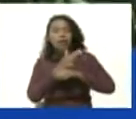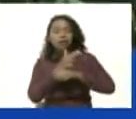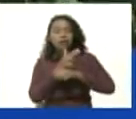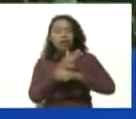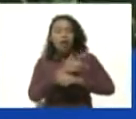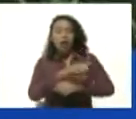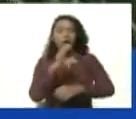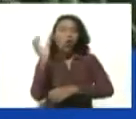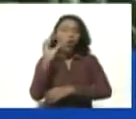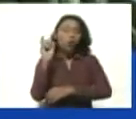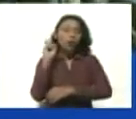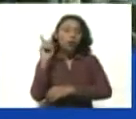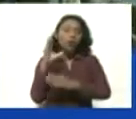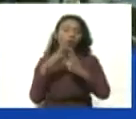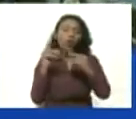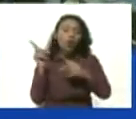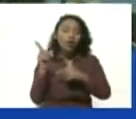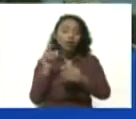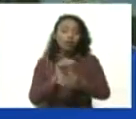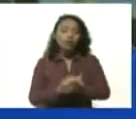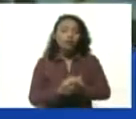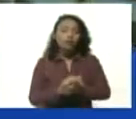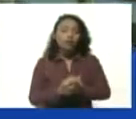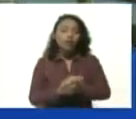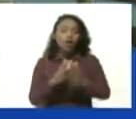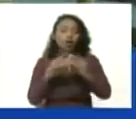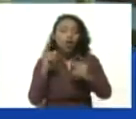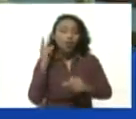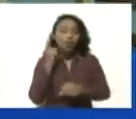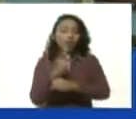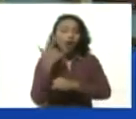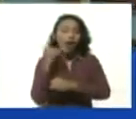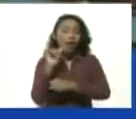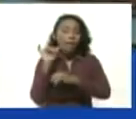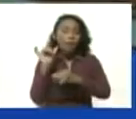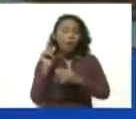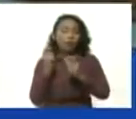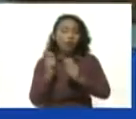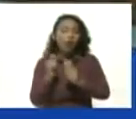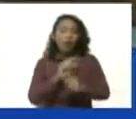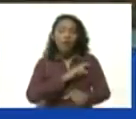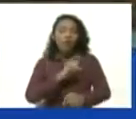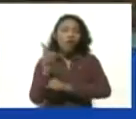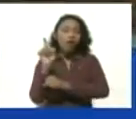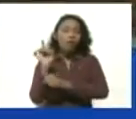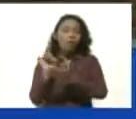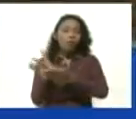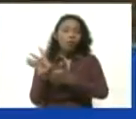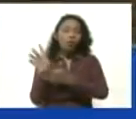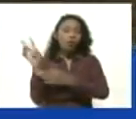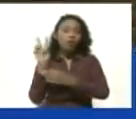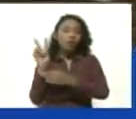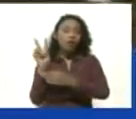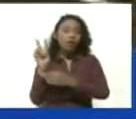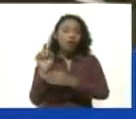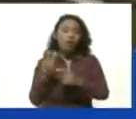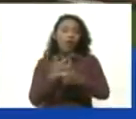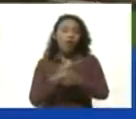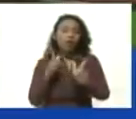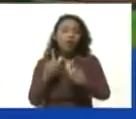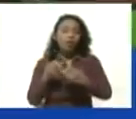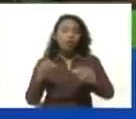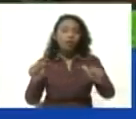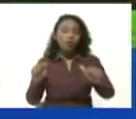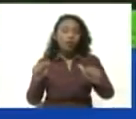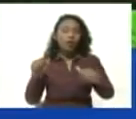narcotraficantes de Colombia. Todas son TANCOL y todas deben tener el mismo trato. Fuera de Venezuela. Liberar el territorio